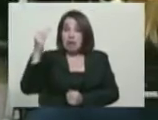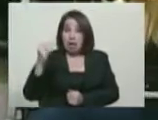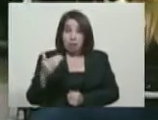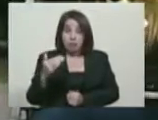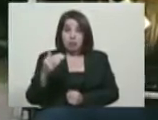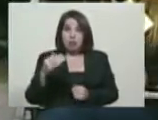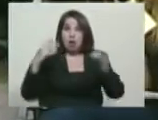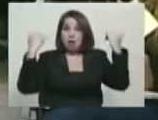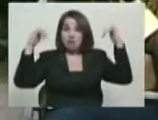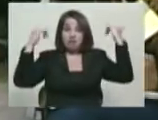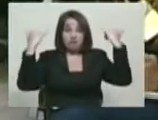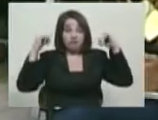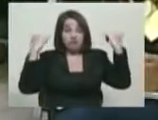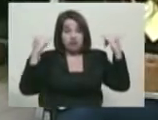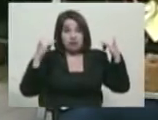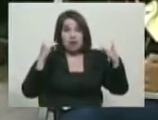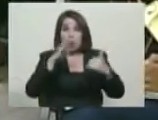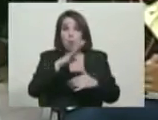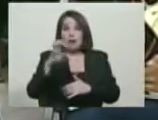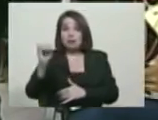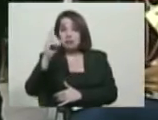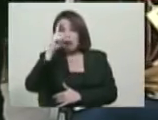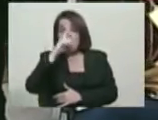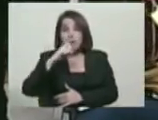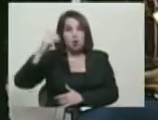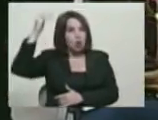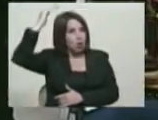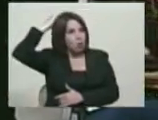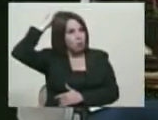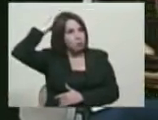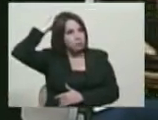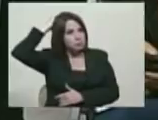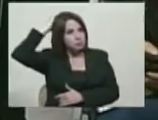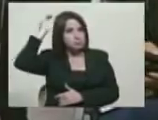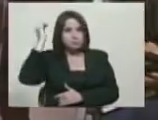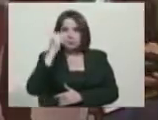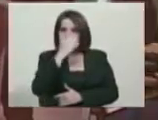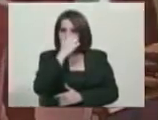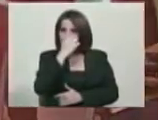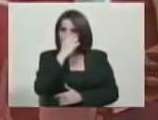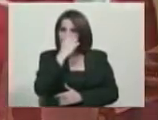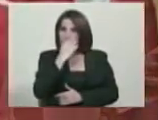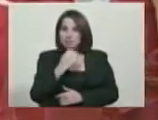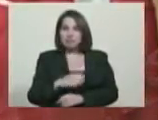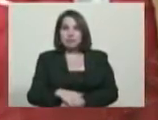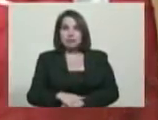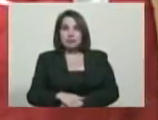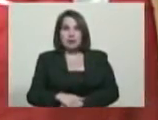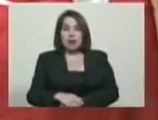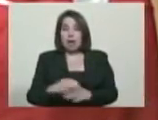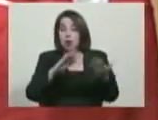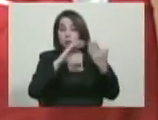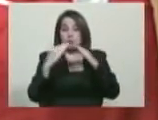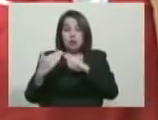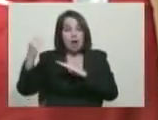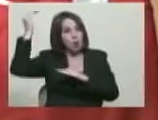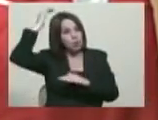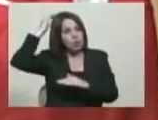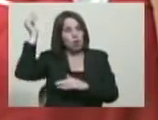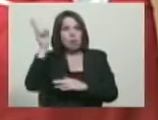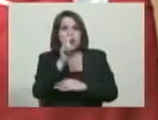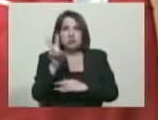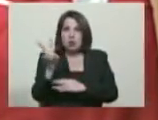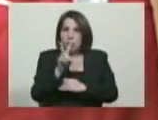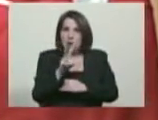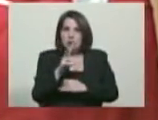40 años como rabino en Venezuela, rabino de la comunidad judía venezolana, del rabino